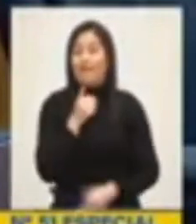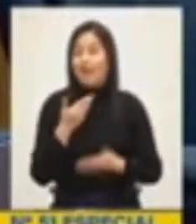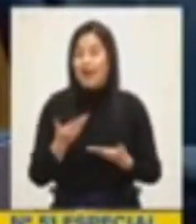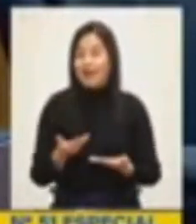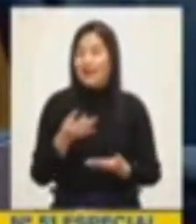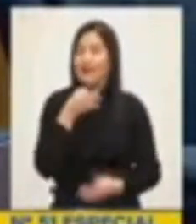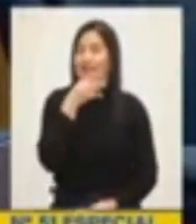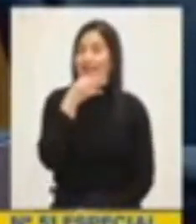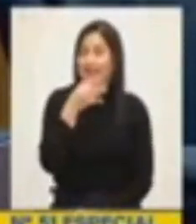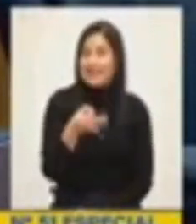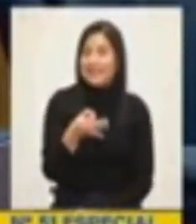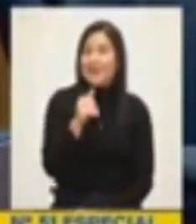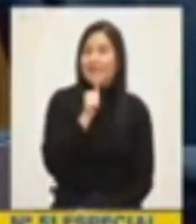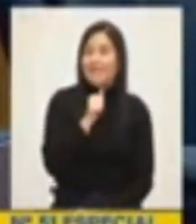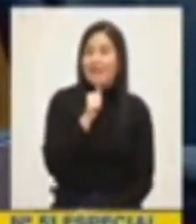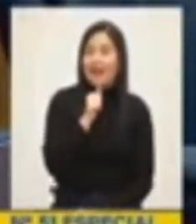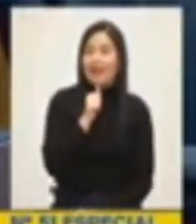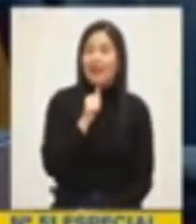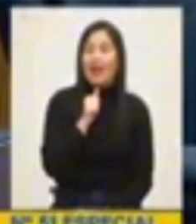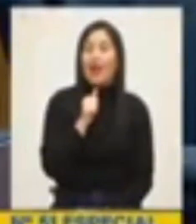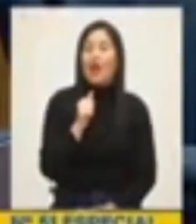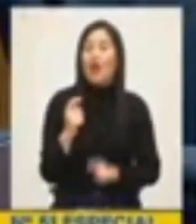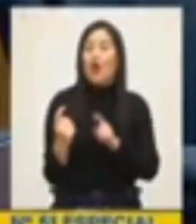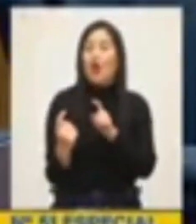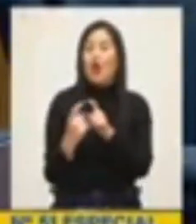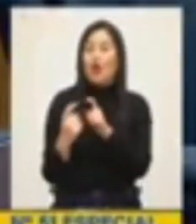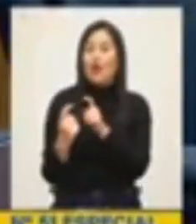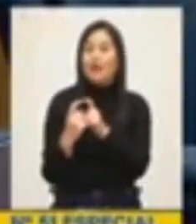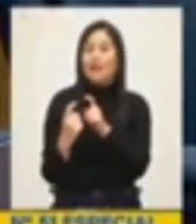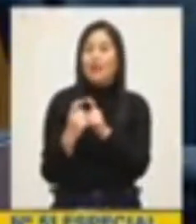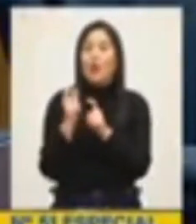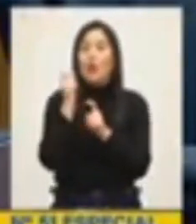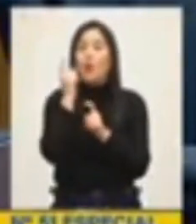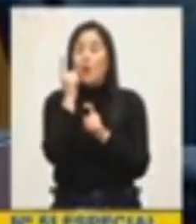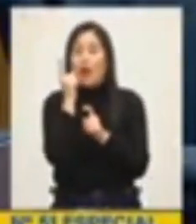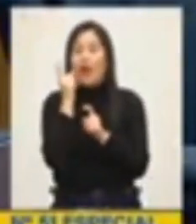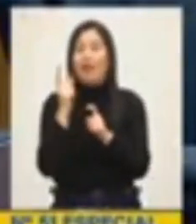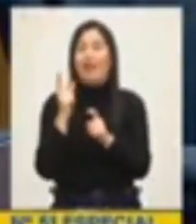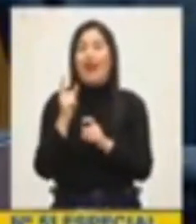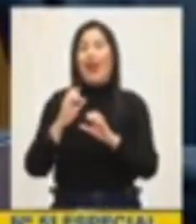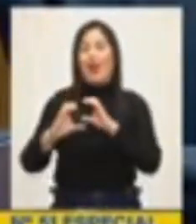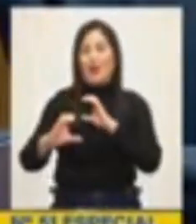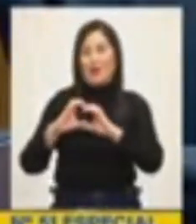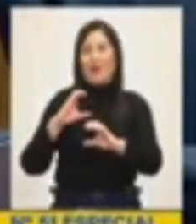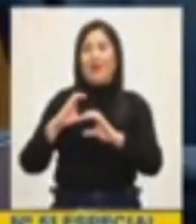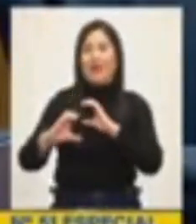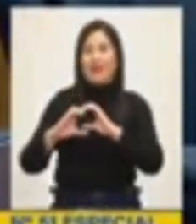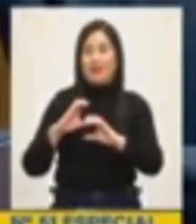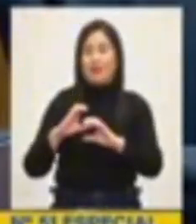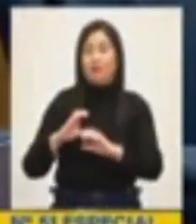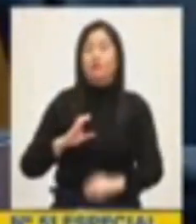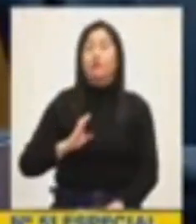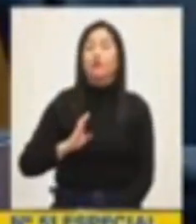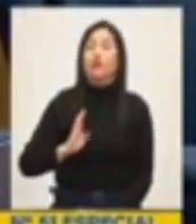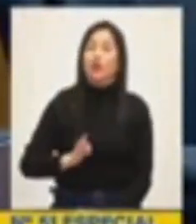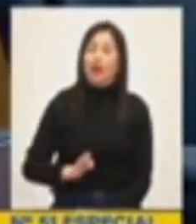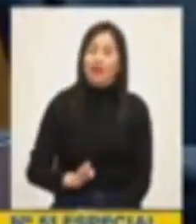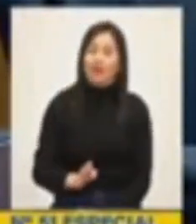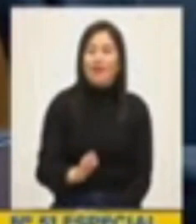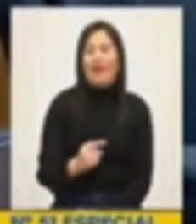como es la conectividad de las comunicaciones, que sigue estando